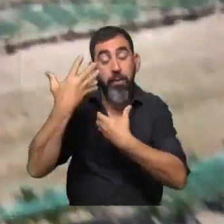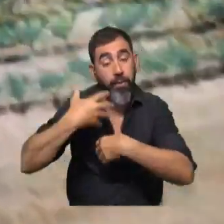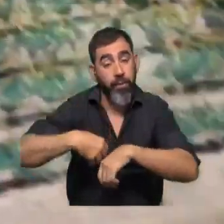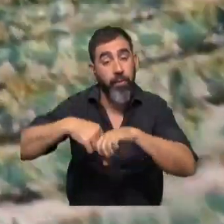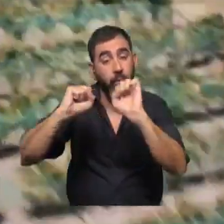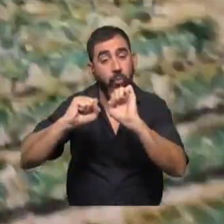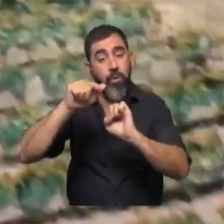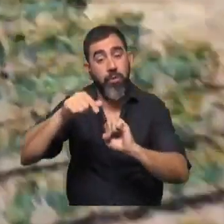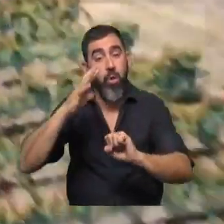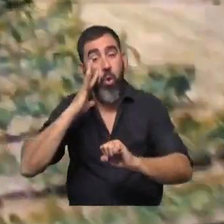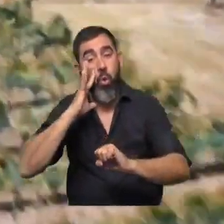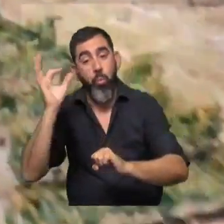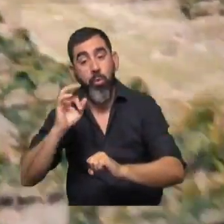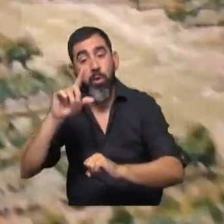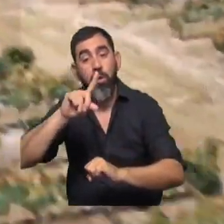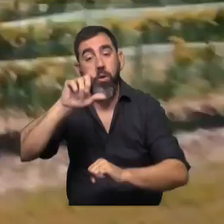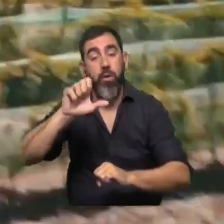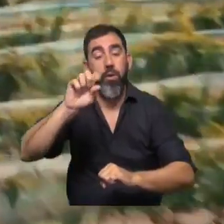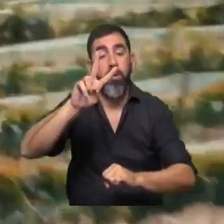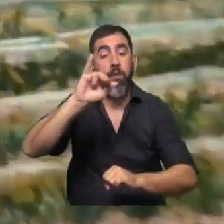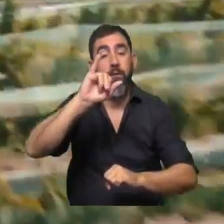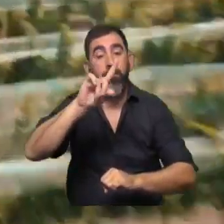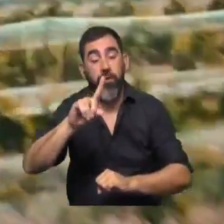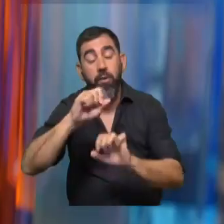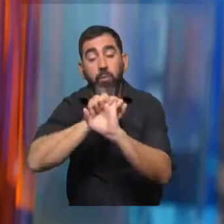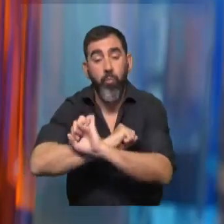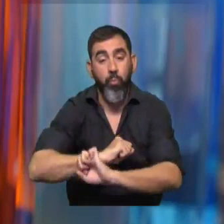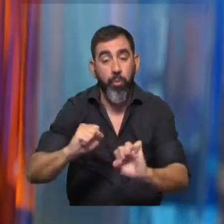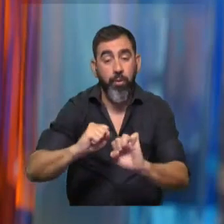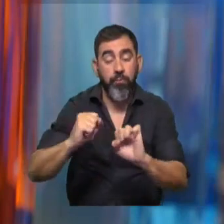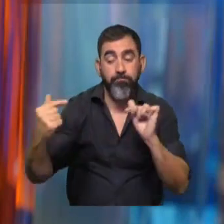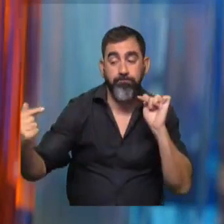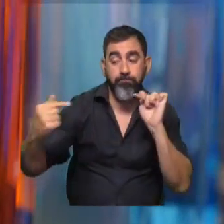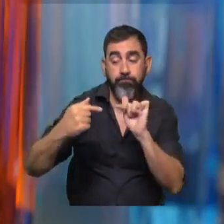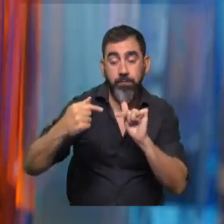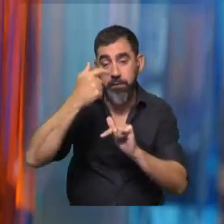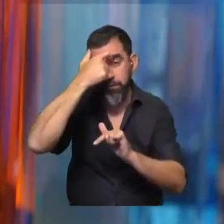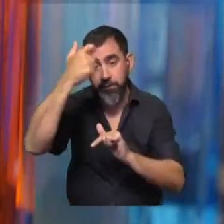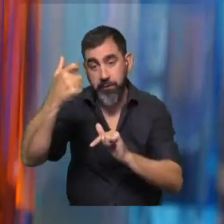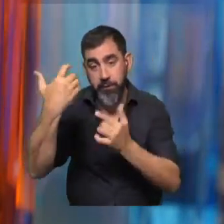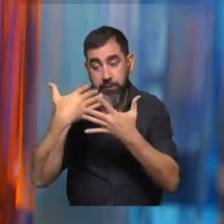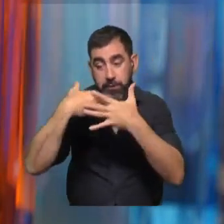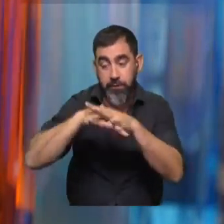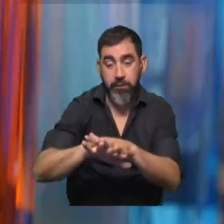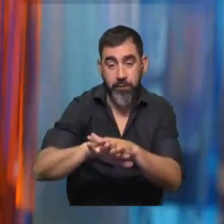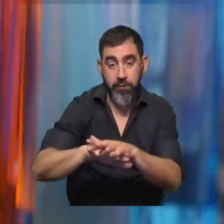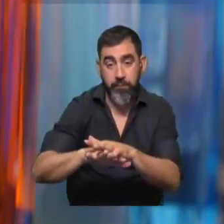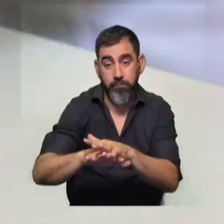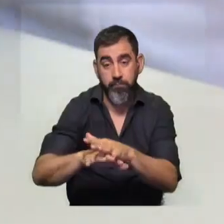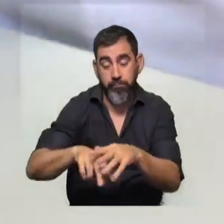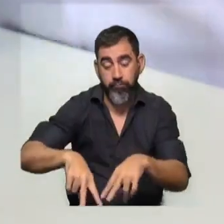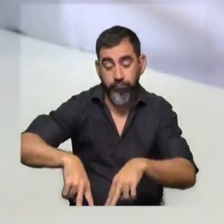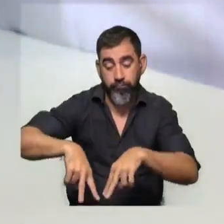esta oportunidad, que es Levid, que me permite un poco combinar lo que es la ciencia, ¿no? Los estudios que hacemos, la extracción